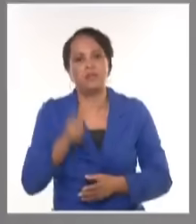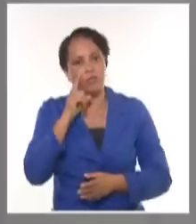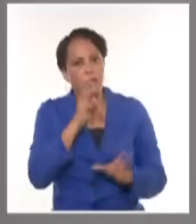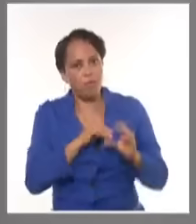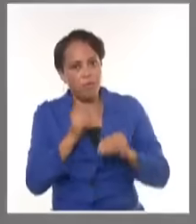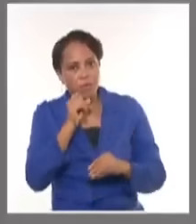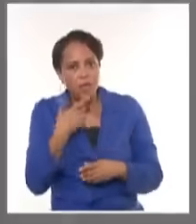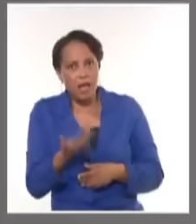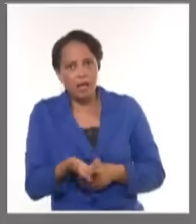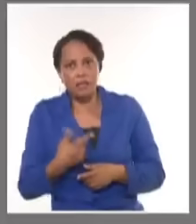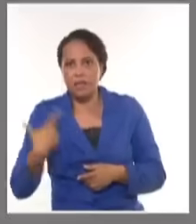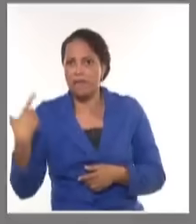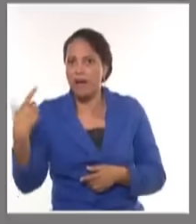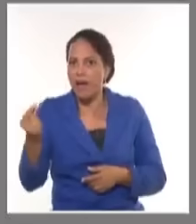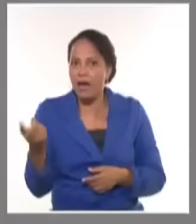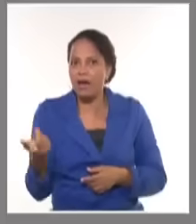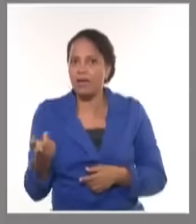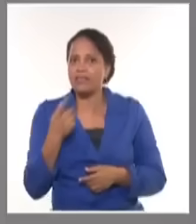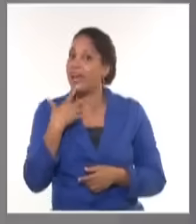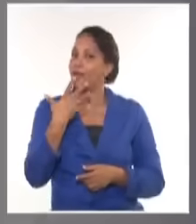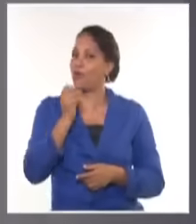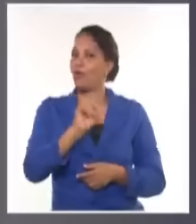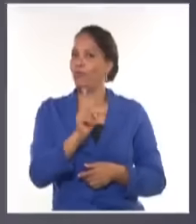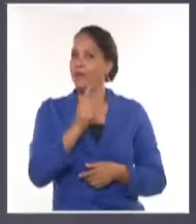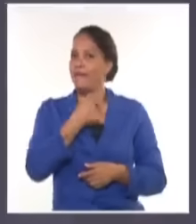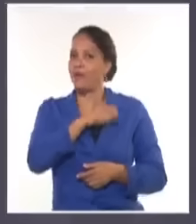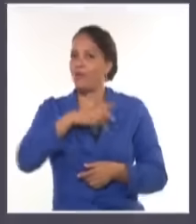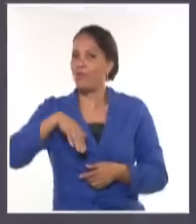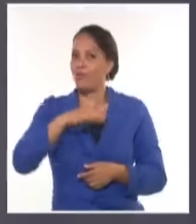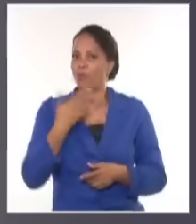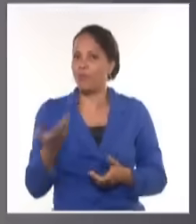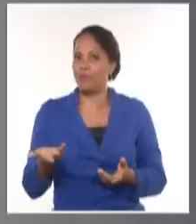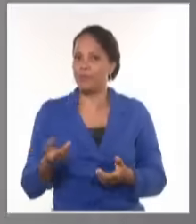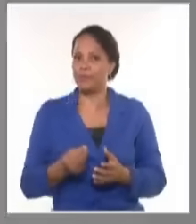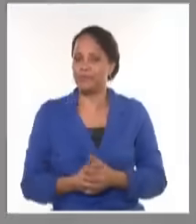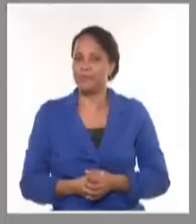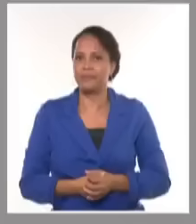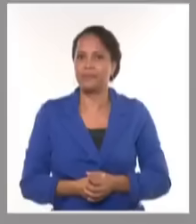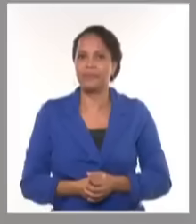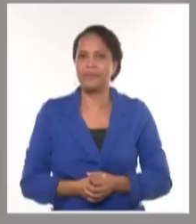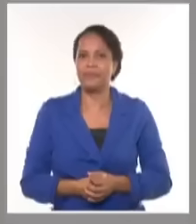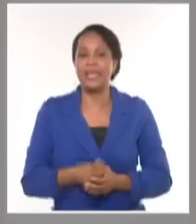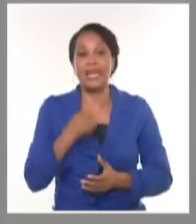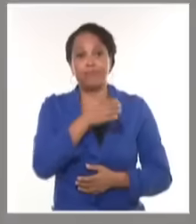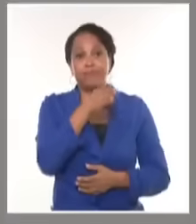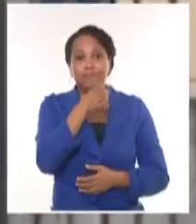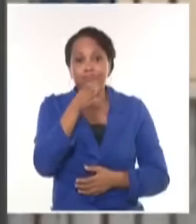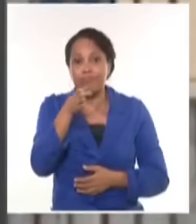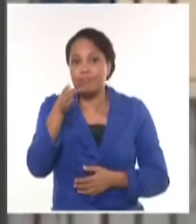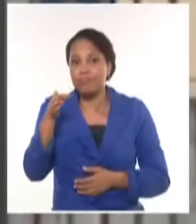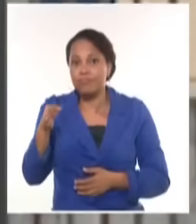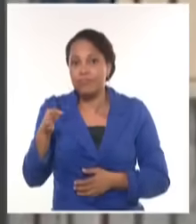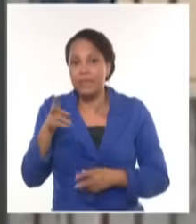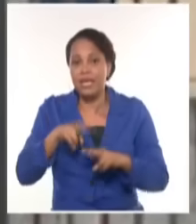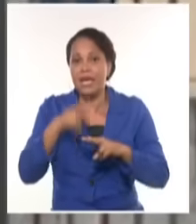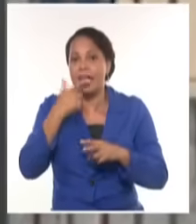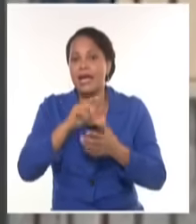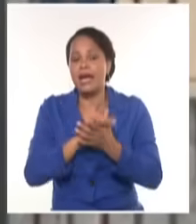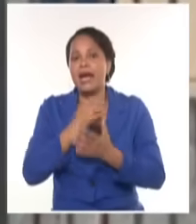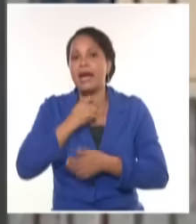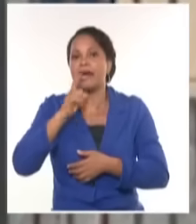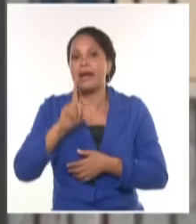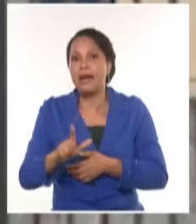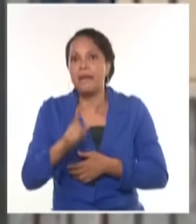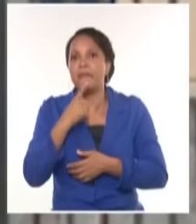él. Bueno. O sea, no le gusta hablar con el pueblo. En estos recorridos, Hammer, escudado en